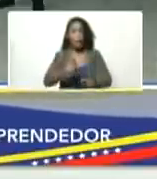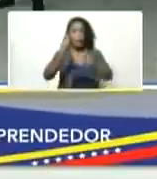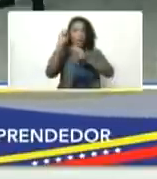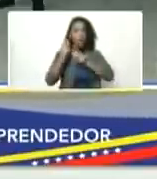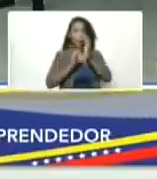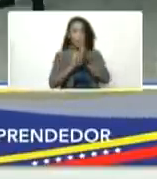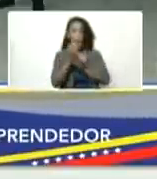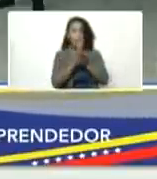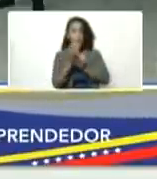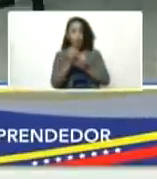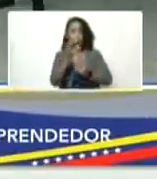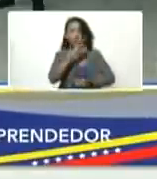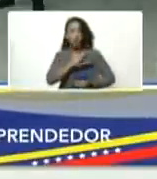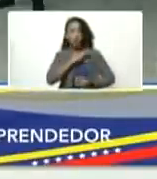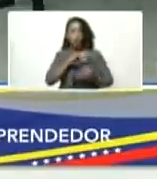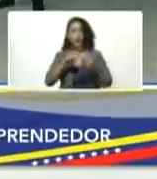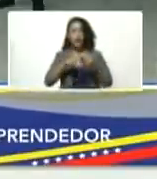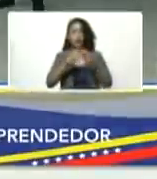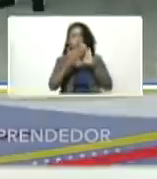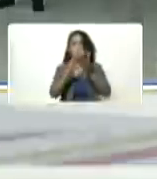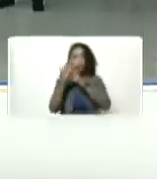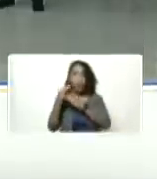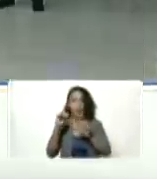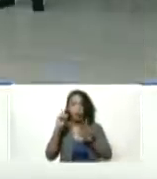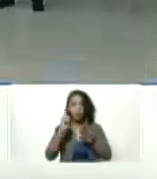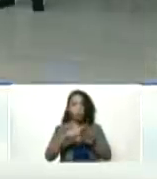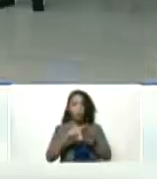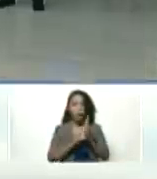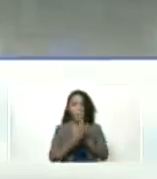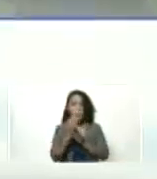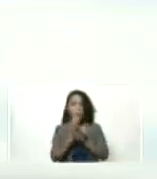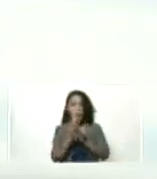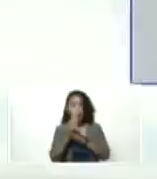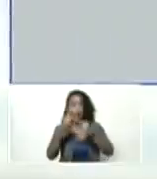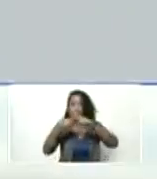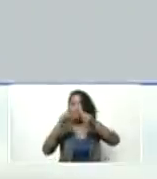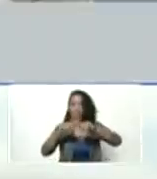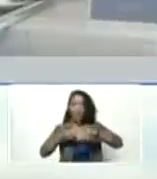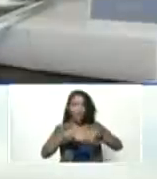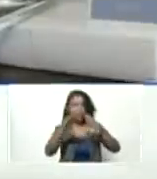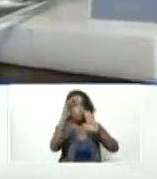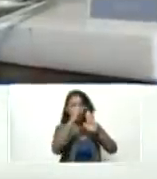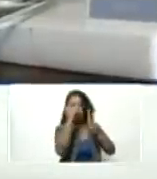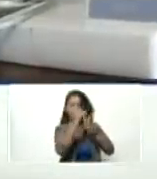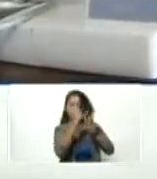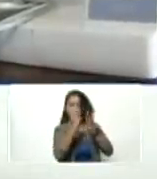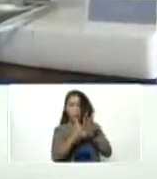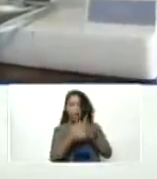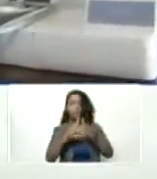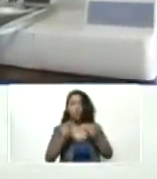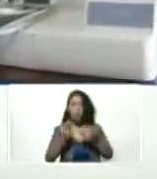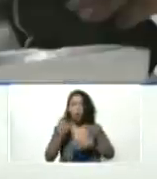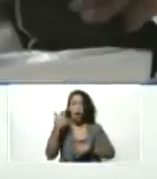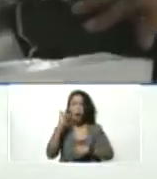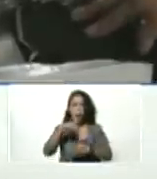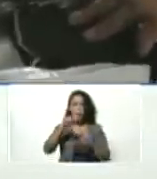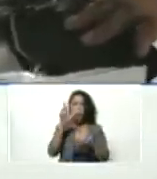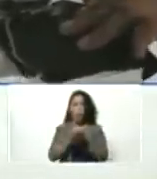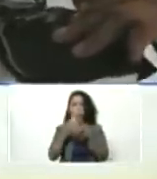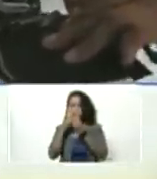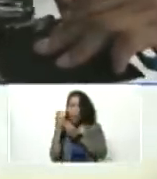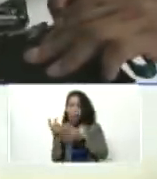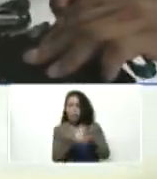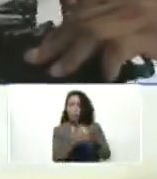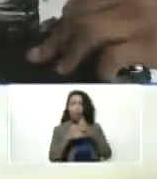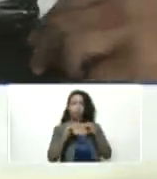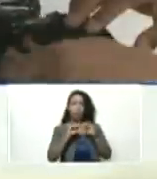emprendimiento social, comunal. Hay emprendimientos de diversas escalas, todos son válidos, todos son bienvenidos, a todos